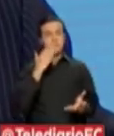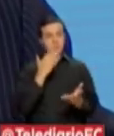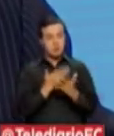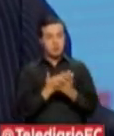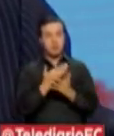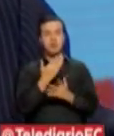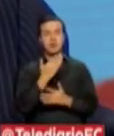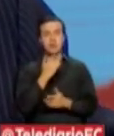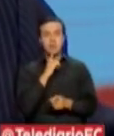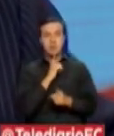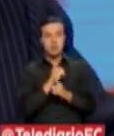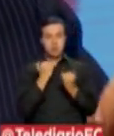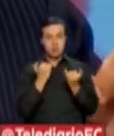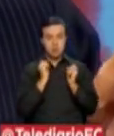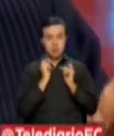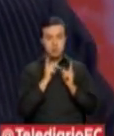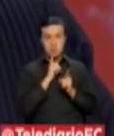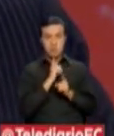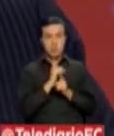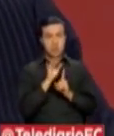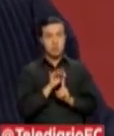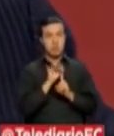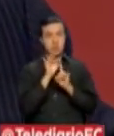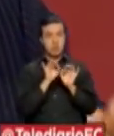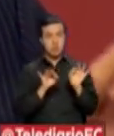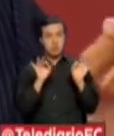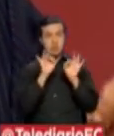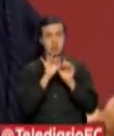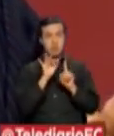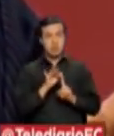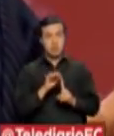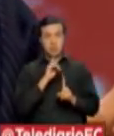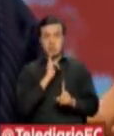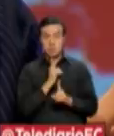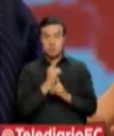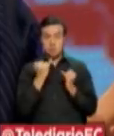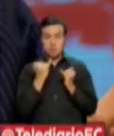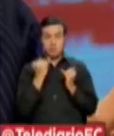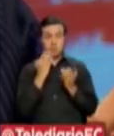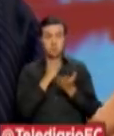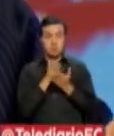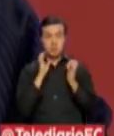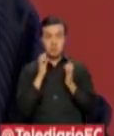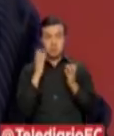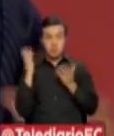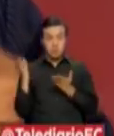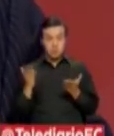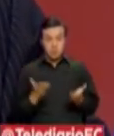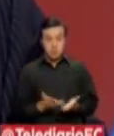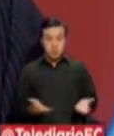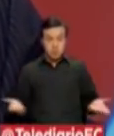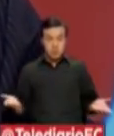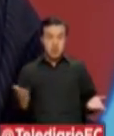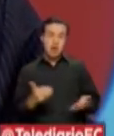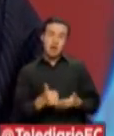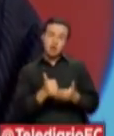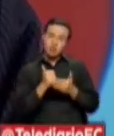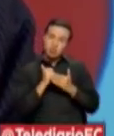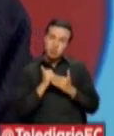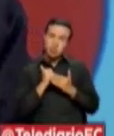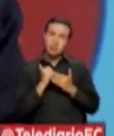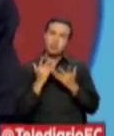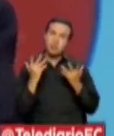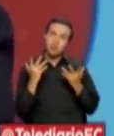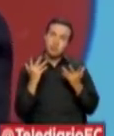eduardo porque estas oportunidades brillantes yo diría brillantísimas que nos dan los medios de comunicación son los que nos hacen